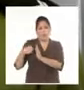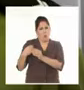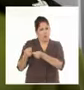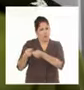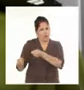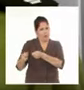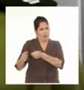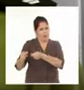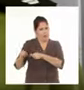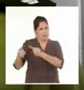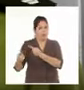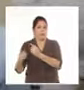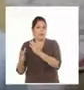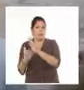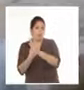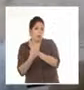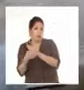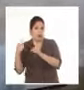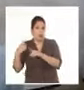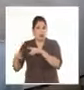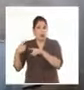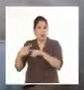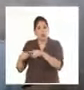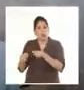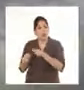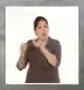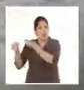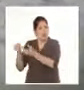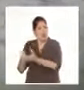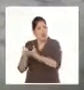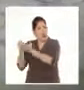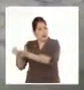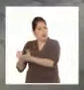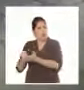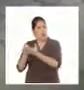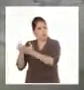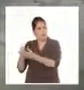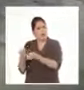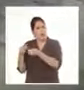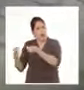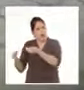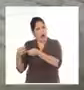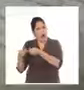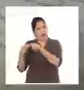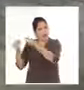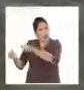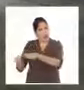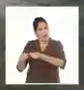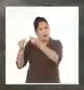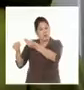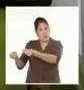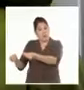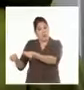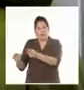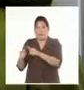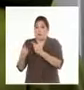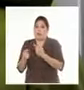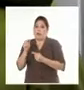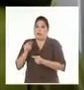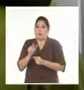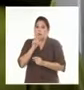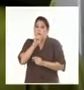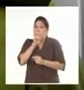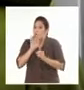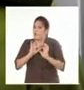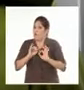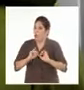productos, equipos u otras dádivas de manera sistemática o mensual de manos de sus clientes, según el